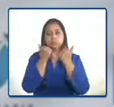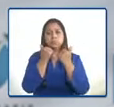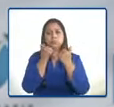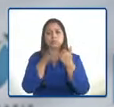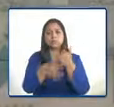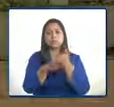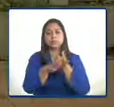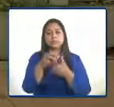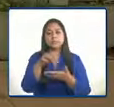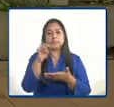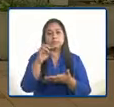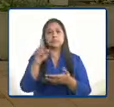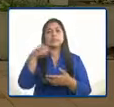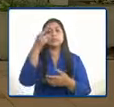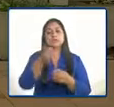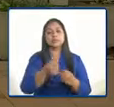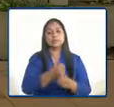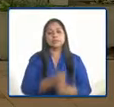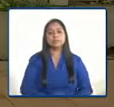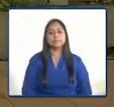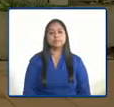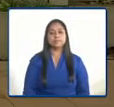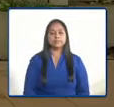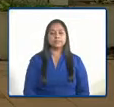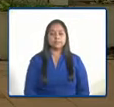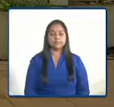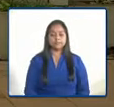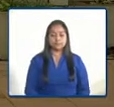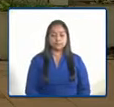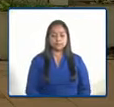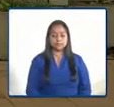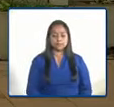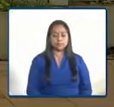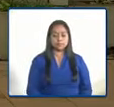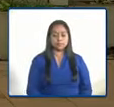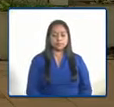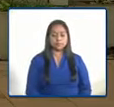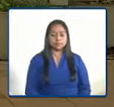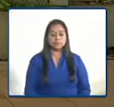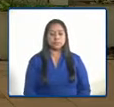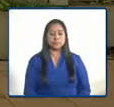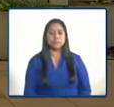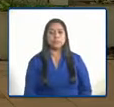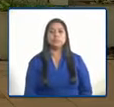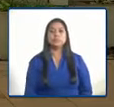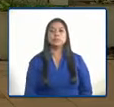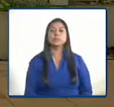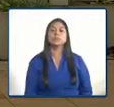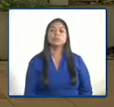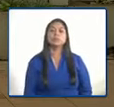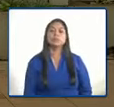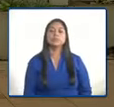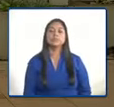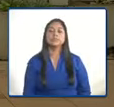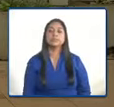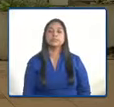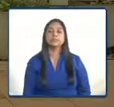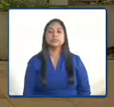país. Gracias, señor gerente. Pregunta Gustavo Argueta, de Noticias México.